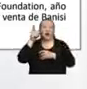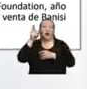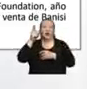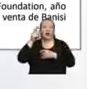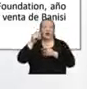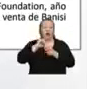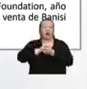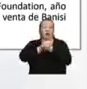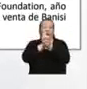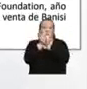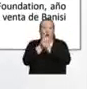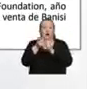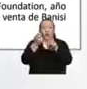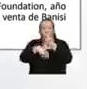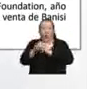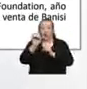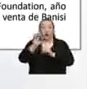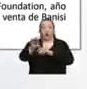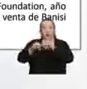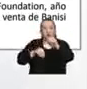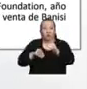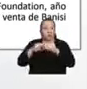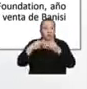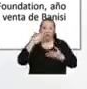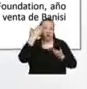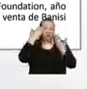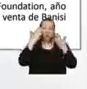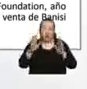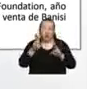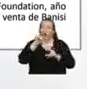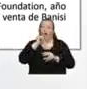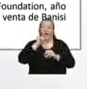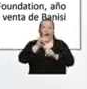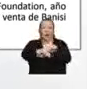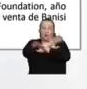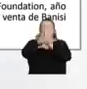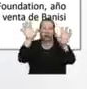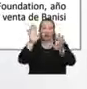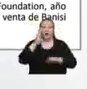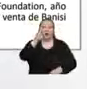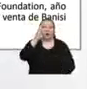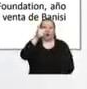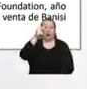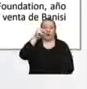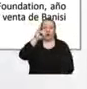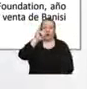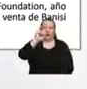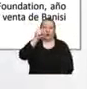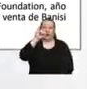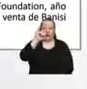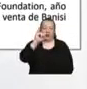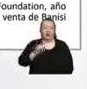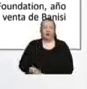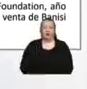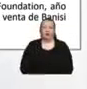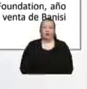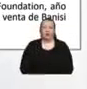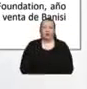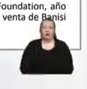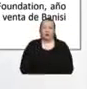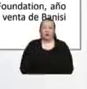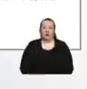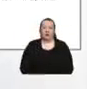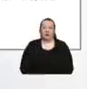traspasos no sabemos por qué no está nada claro de vanity holding todos ellos mismos no